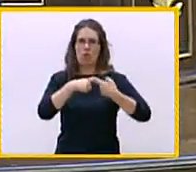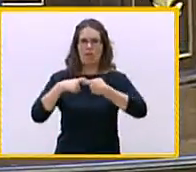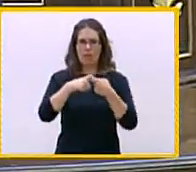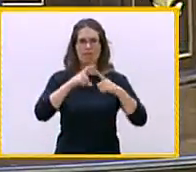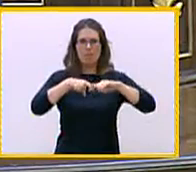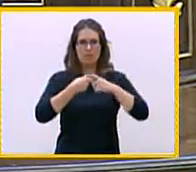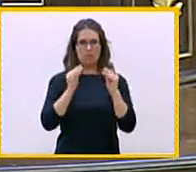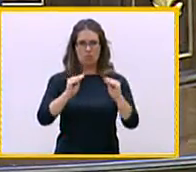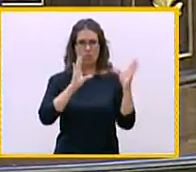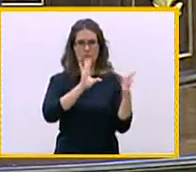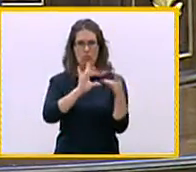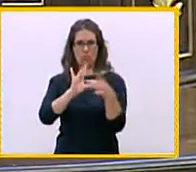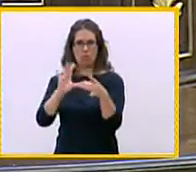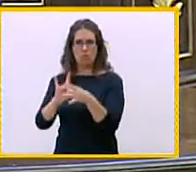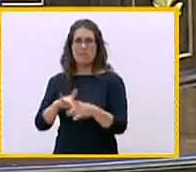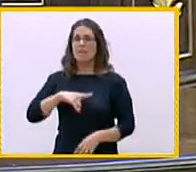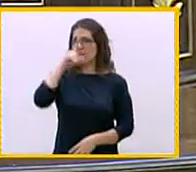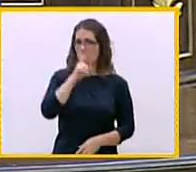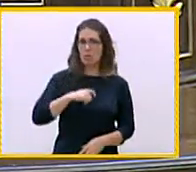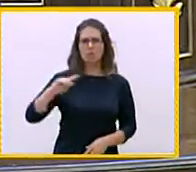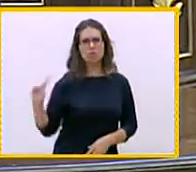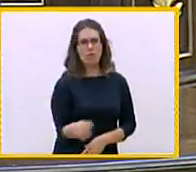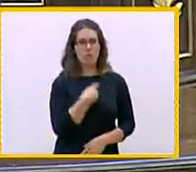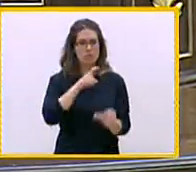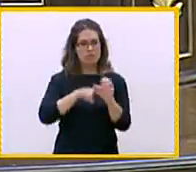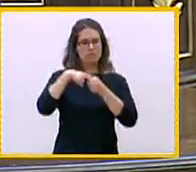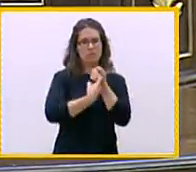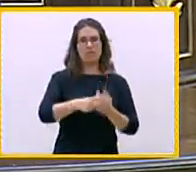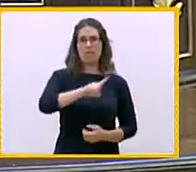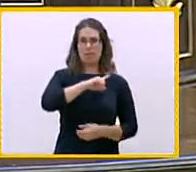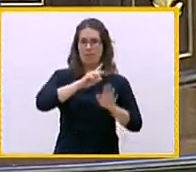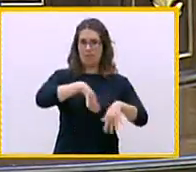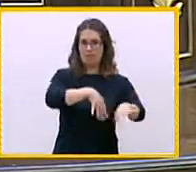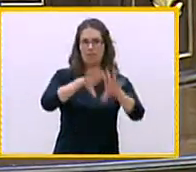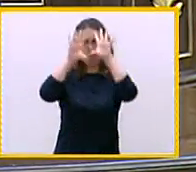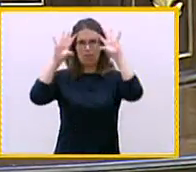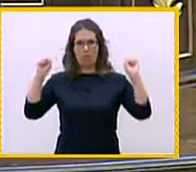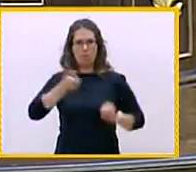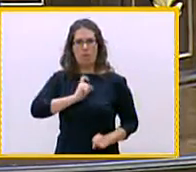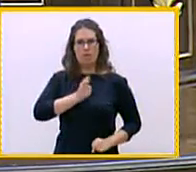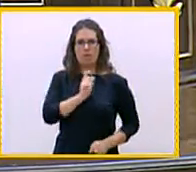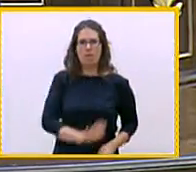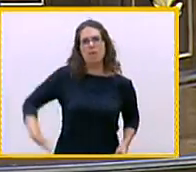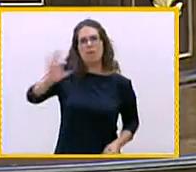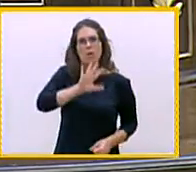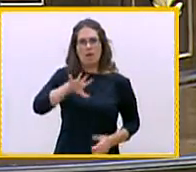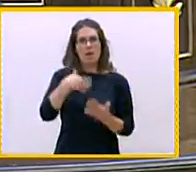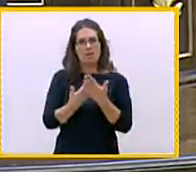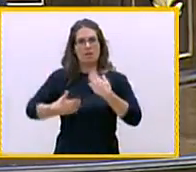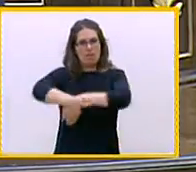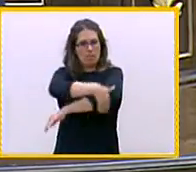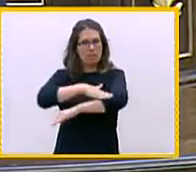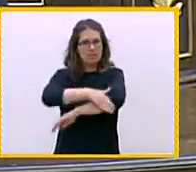miembros de los ejércitos, de la Guardia Civil, de la Policía Nacional, de la Administración y de distintas